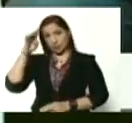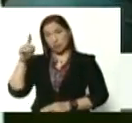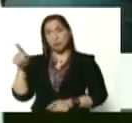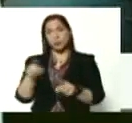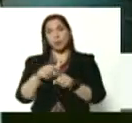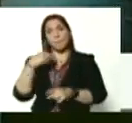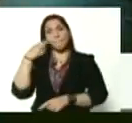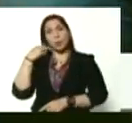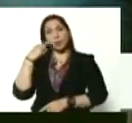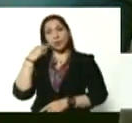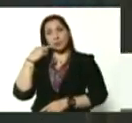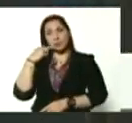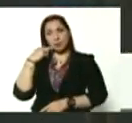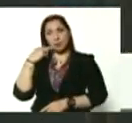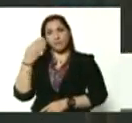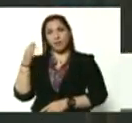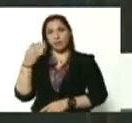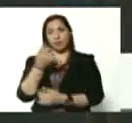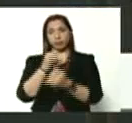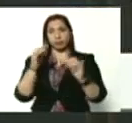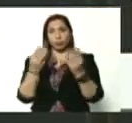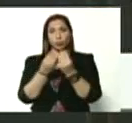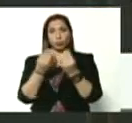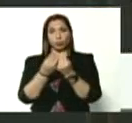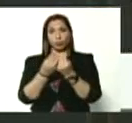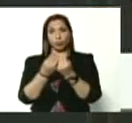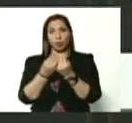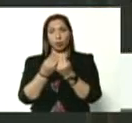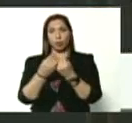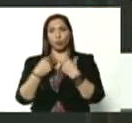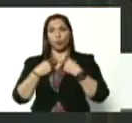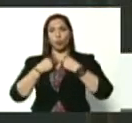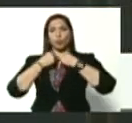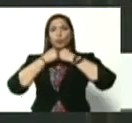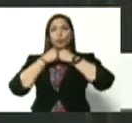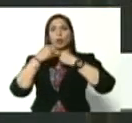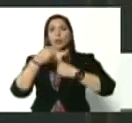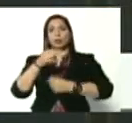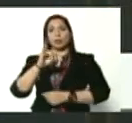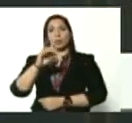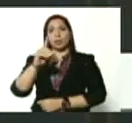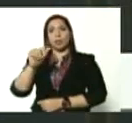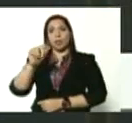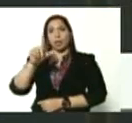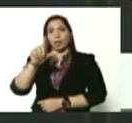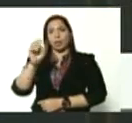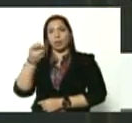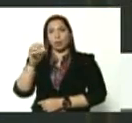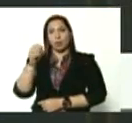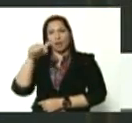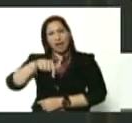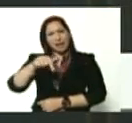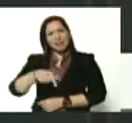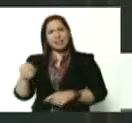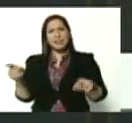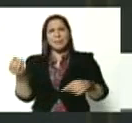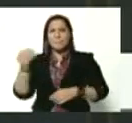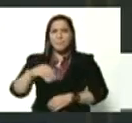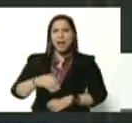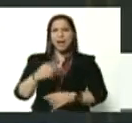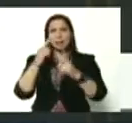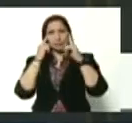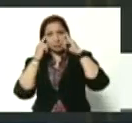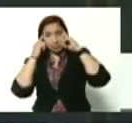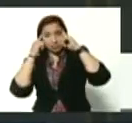de bandera independentista junto con el cura hidalgo aquí en venezuela parece más india más atinada en